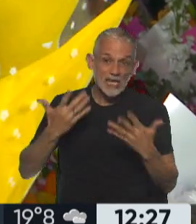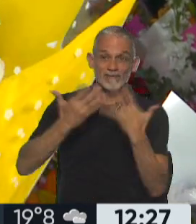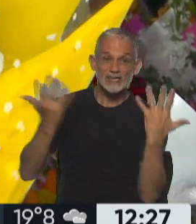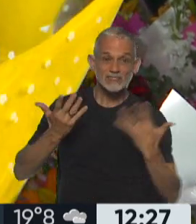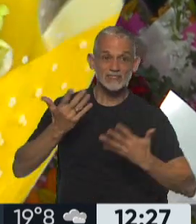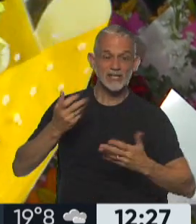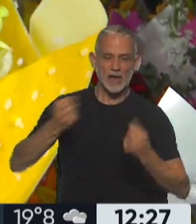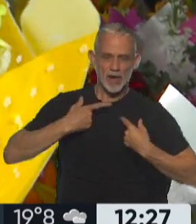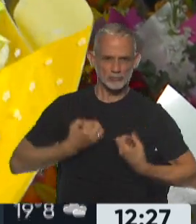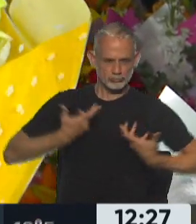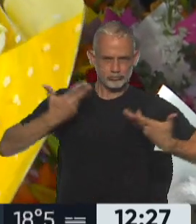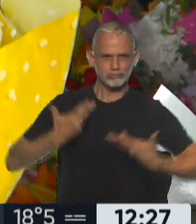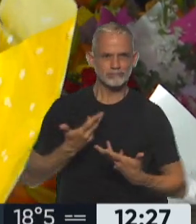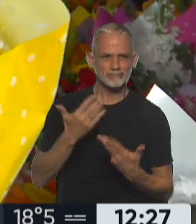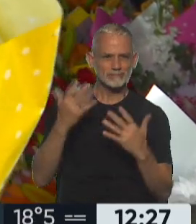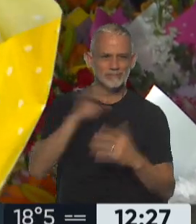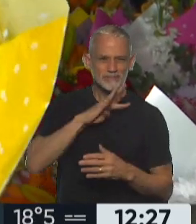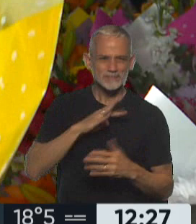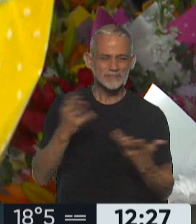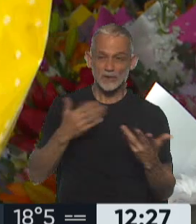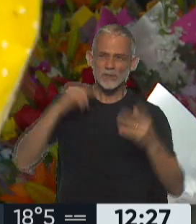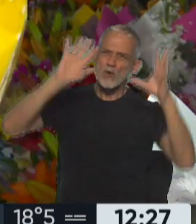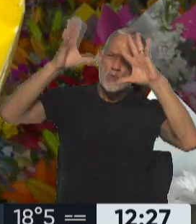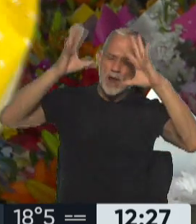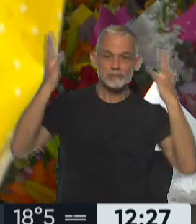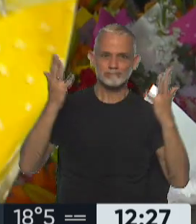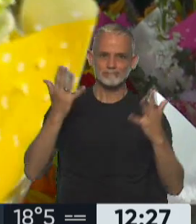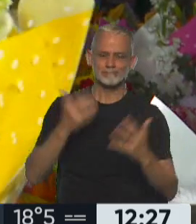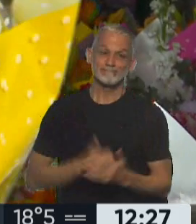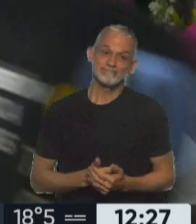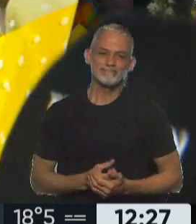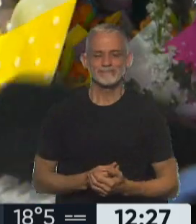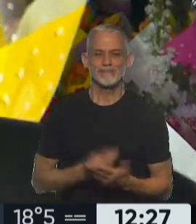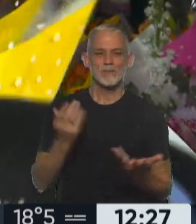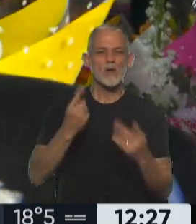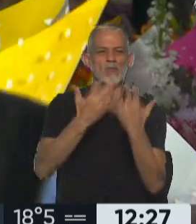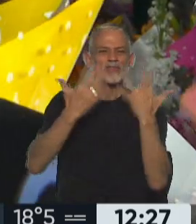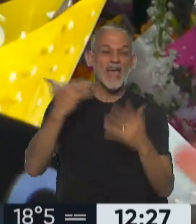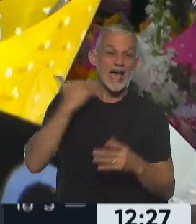trae vivacidad, me imagino que todo está todavía un poco nublado. Bueno,